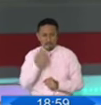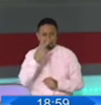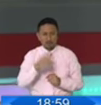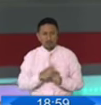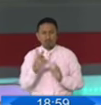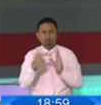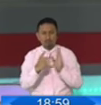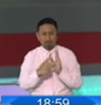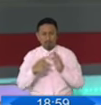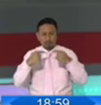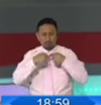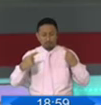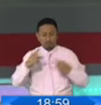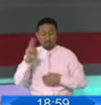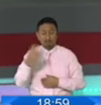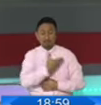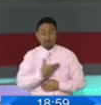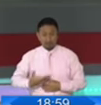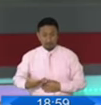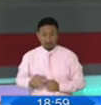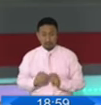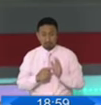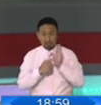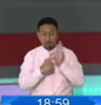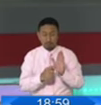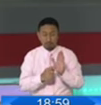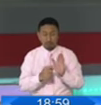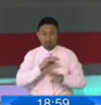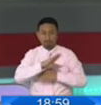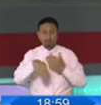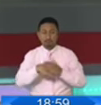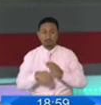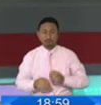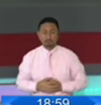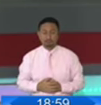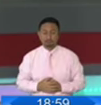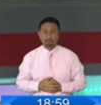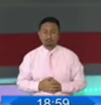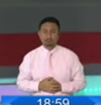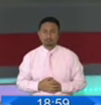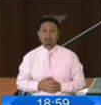puntos de la misiva que el segundo mandatario puso en conocimiento de la opinión pública.